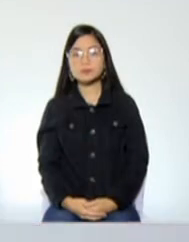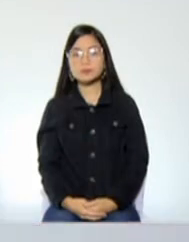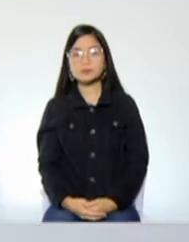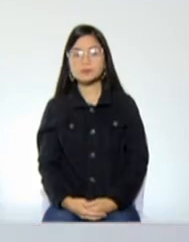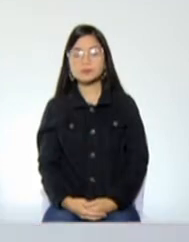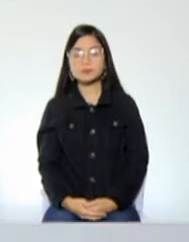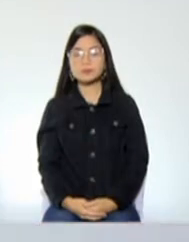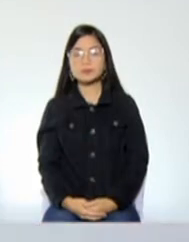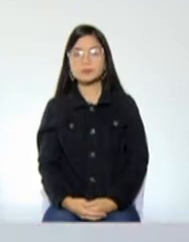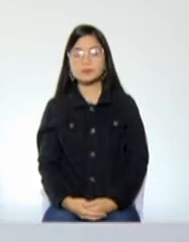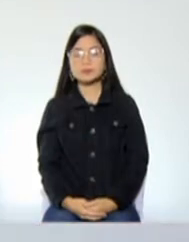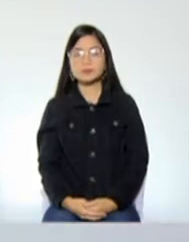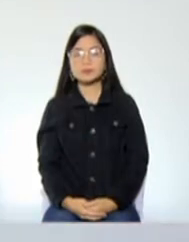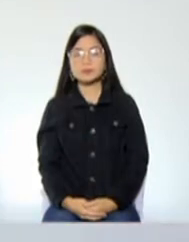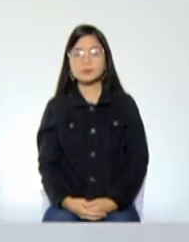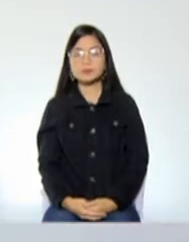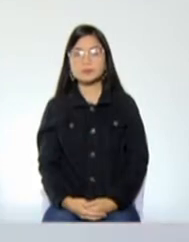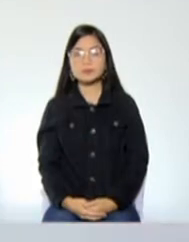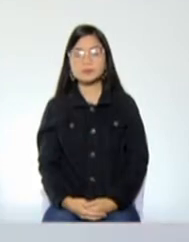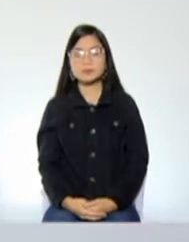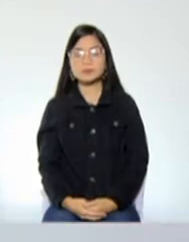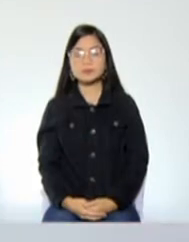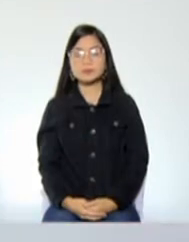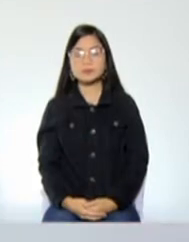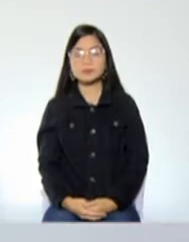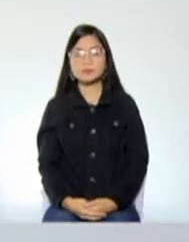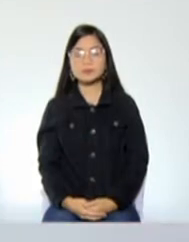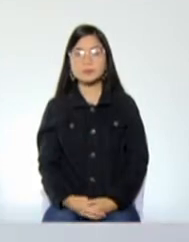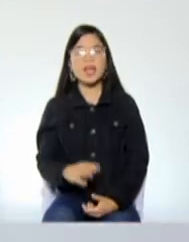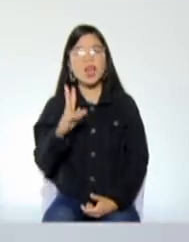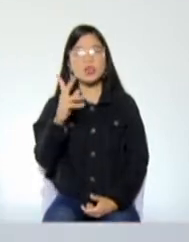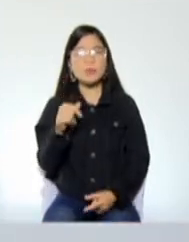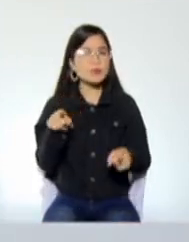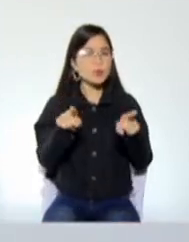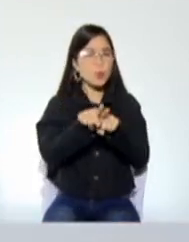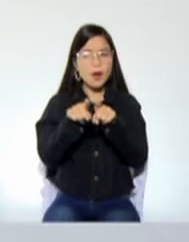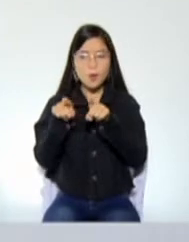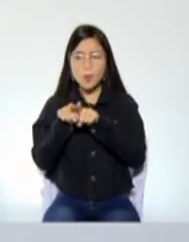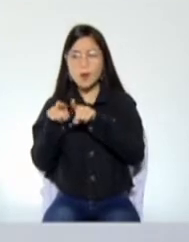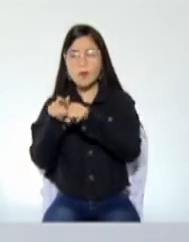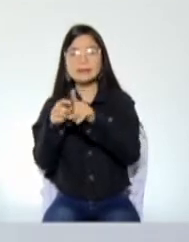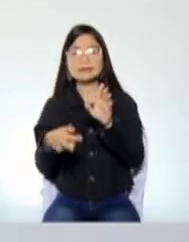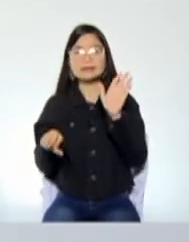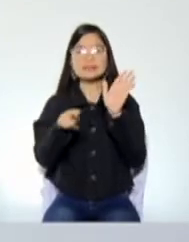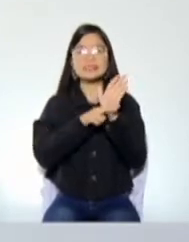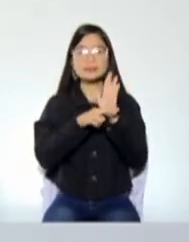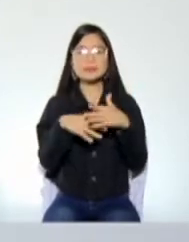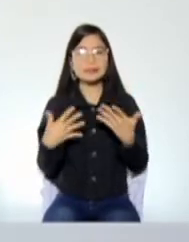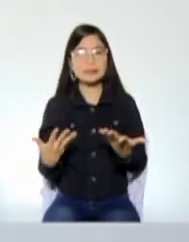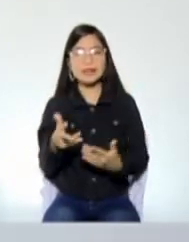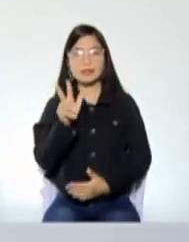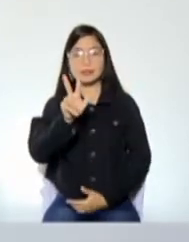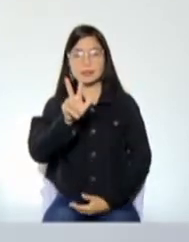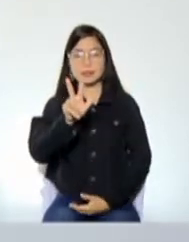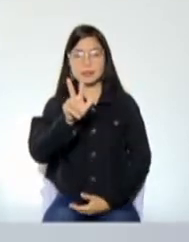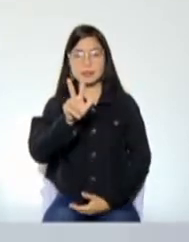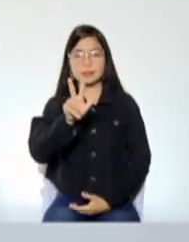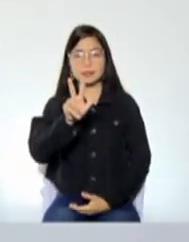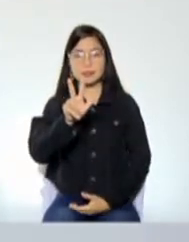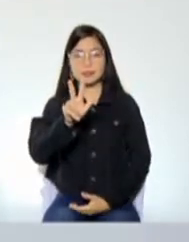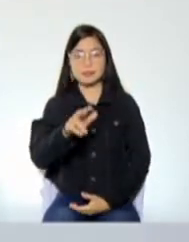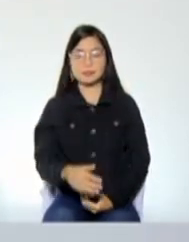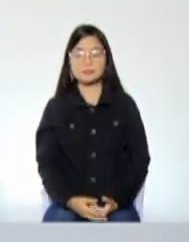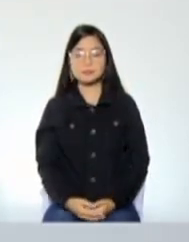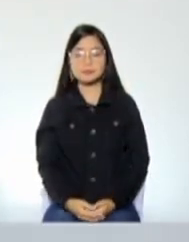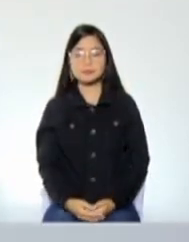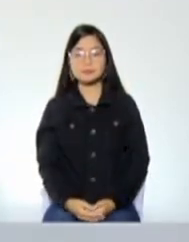el valor común o el factor común entre ellos tres, entre todos ellos mejor dicho, es 3. Al